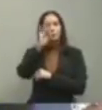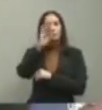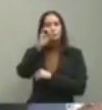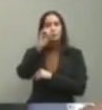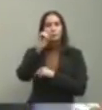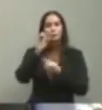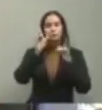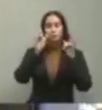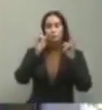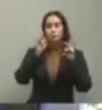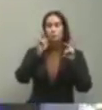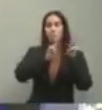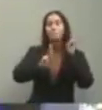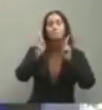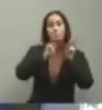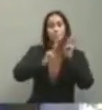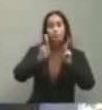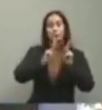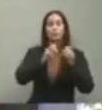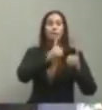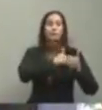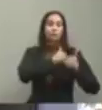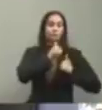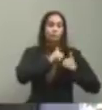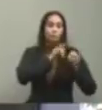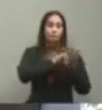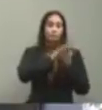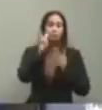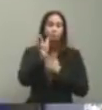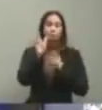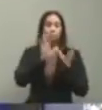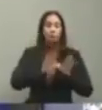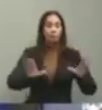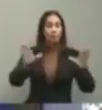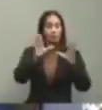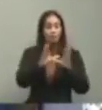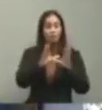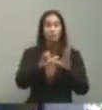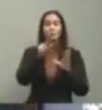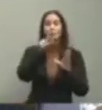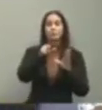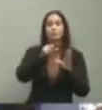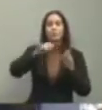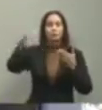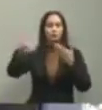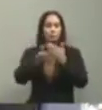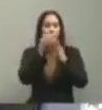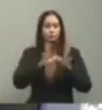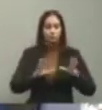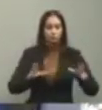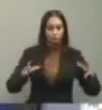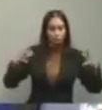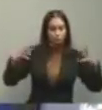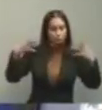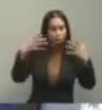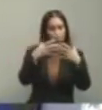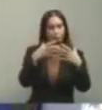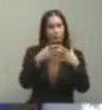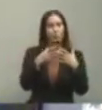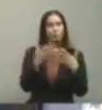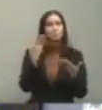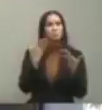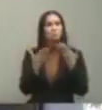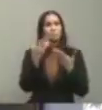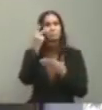plata más el de la fuerza aérea en la base naval vamos a tener entonces una nueva infraestructura que esperamos que en